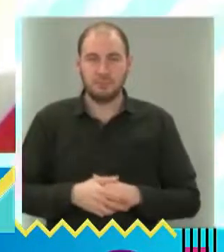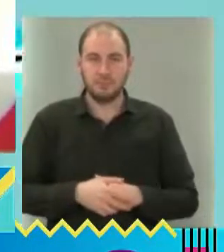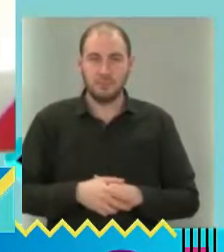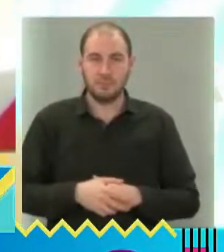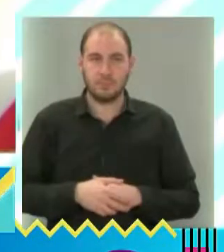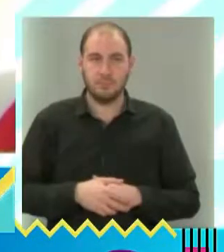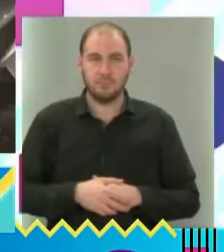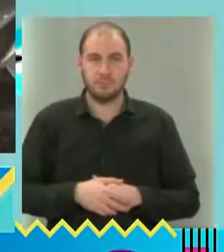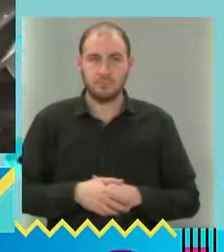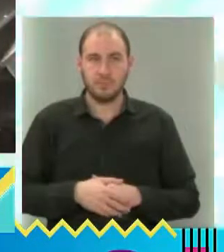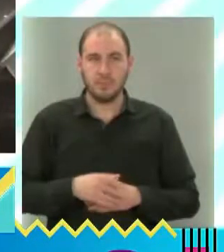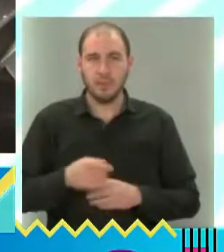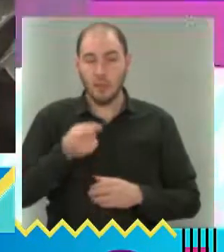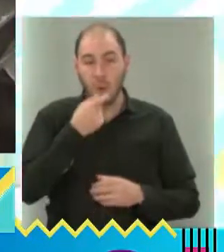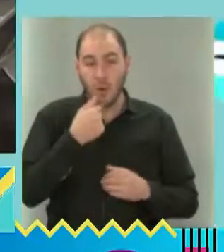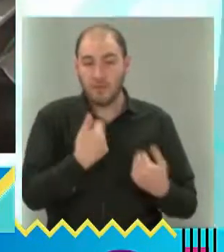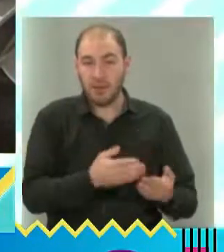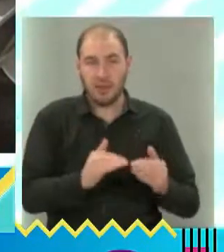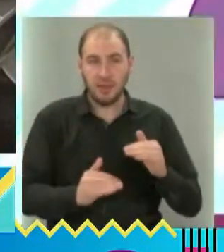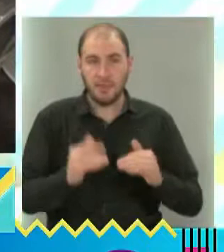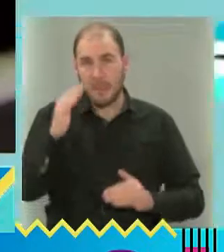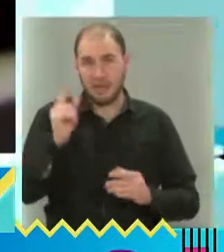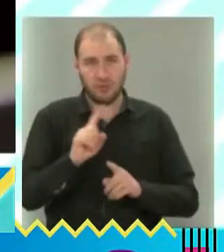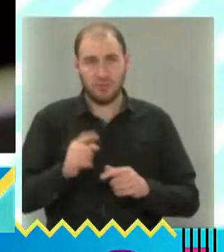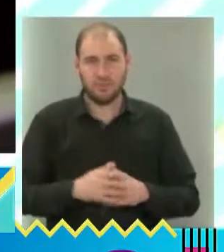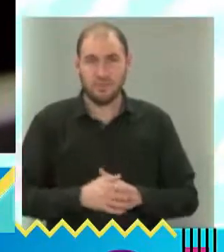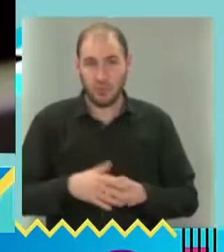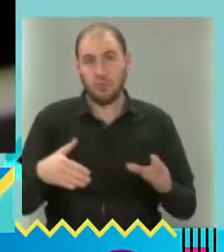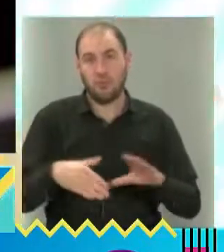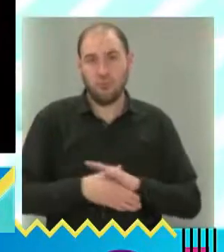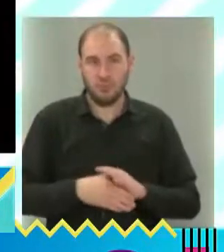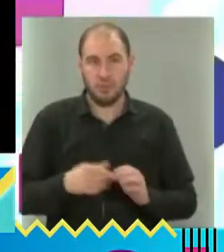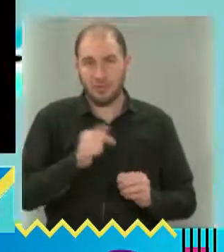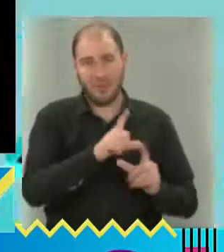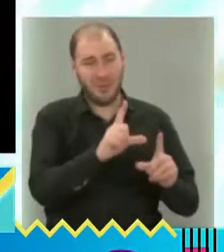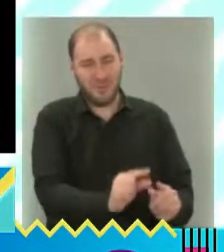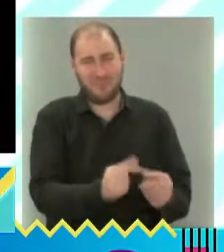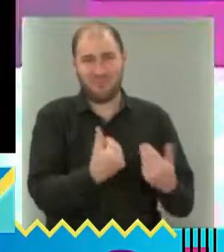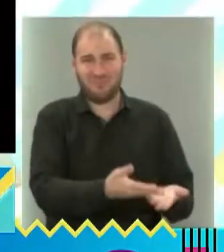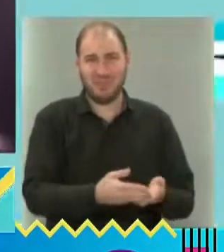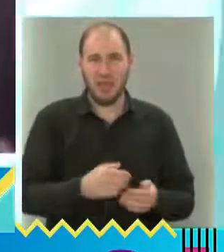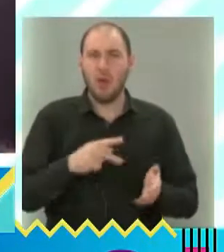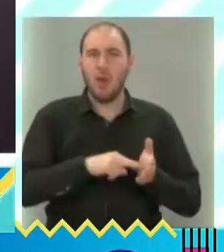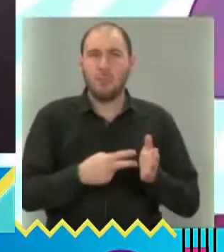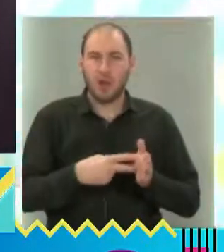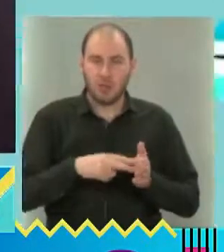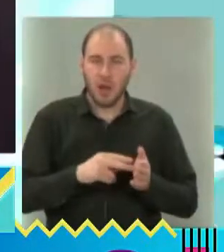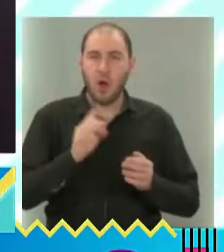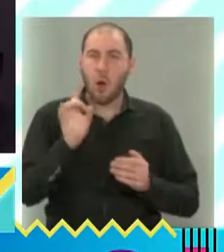que queda para la uva no viene a ser lo mayor, sino justamente lo menor. Esto es un problema que tienen